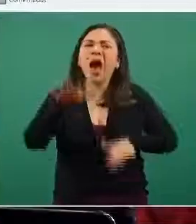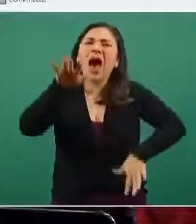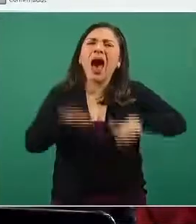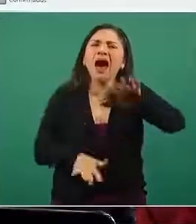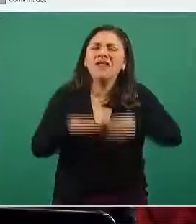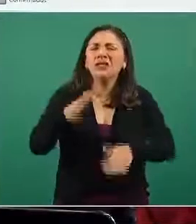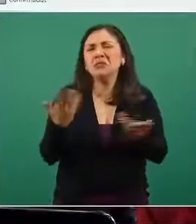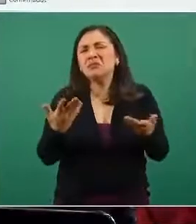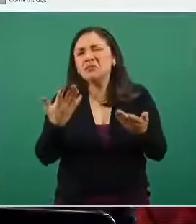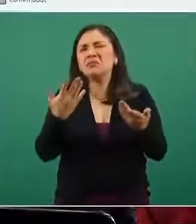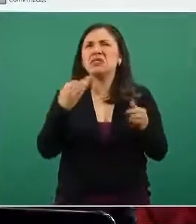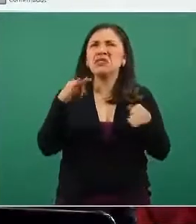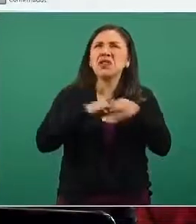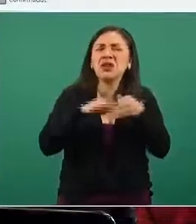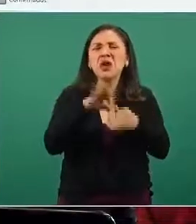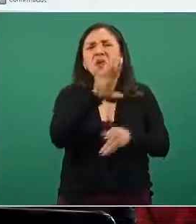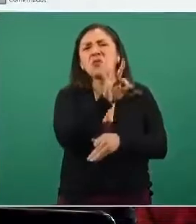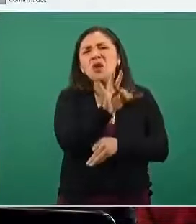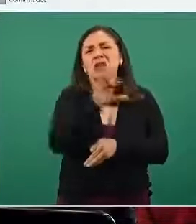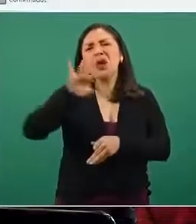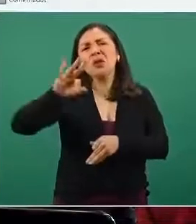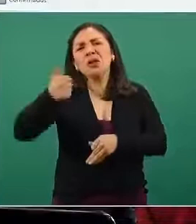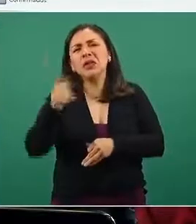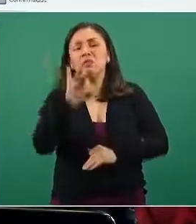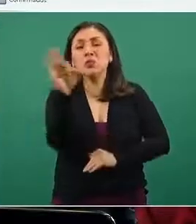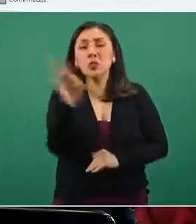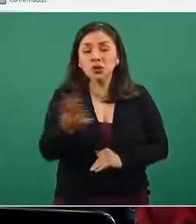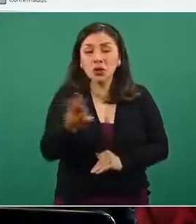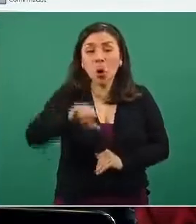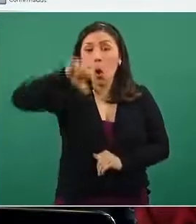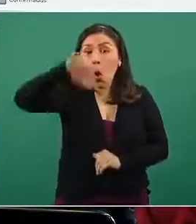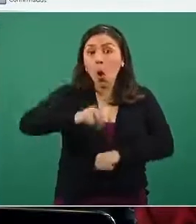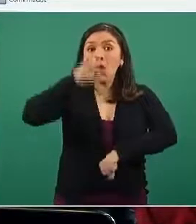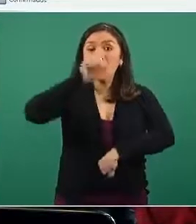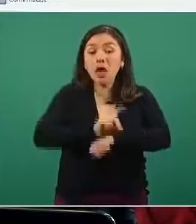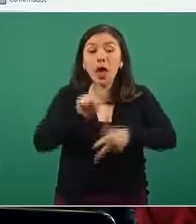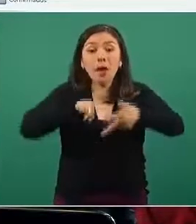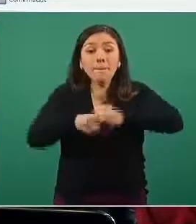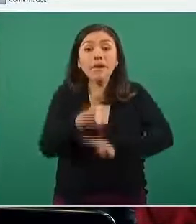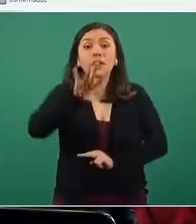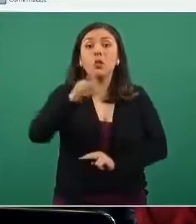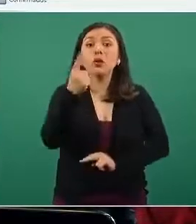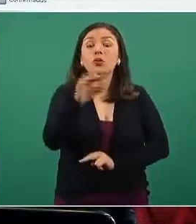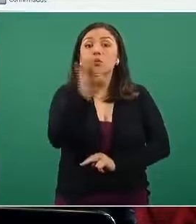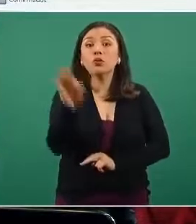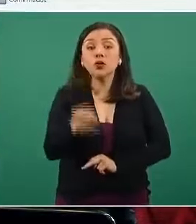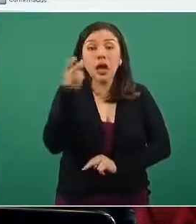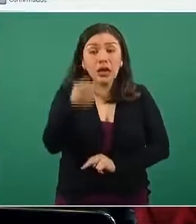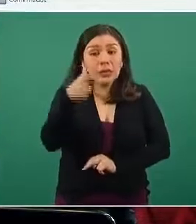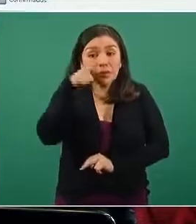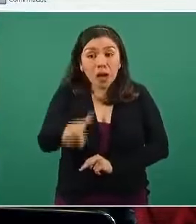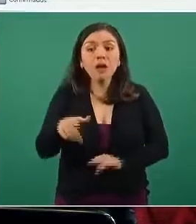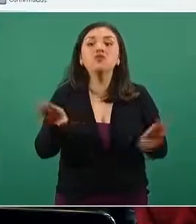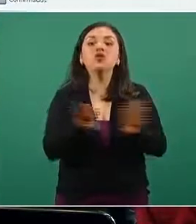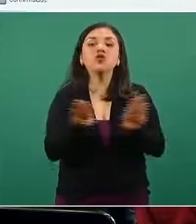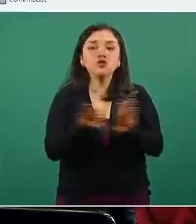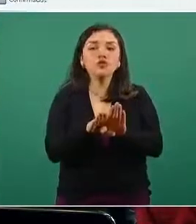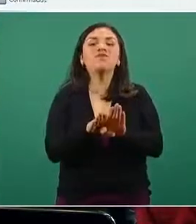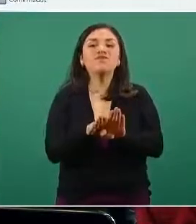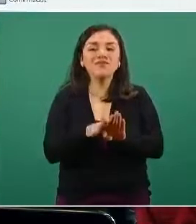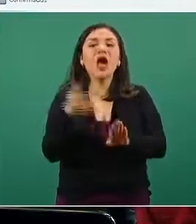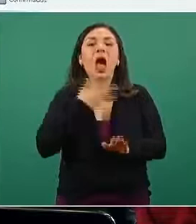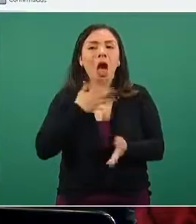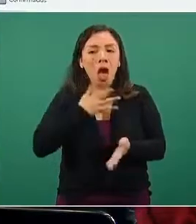entre un 40 y un 46%. El día de hoy abrimos con un 41%, lo que entonces de todas maneras es